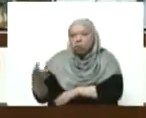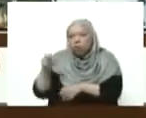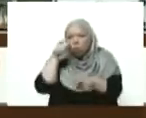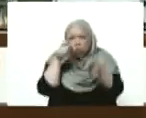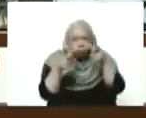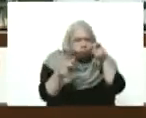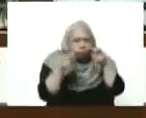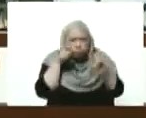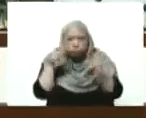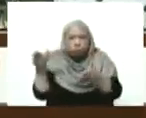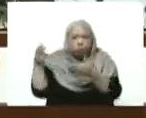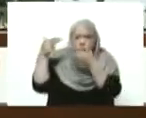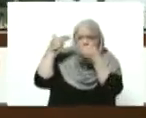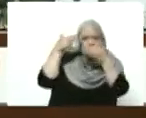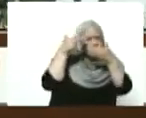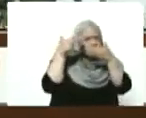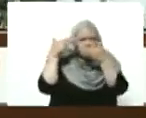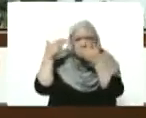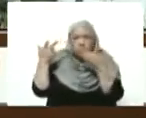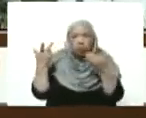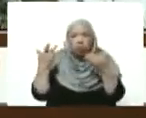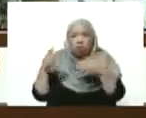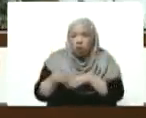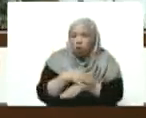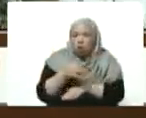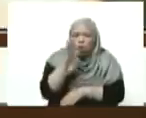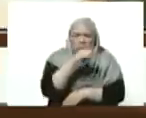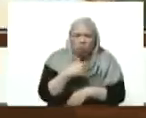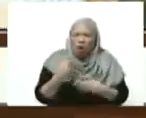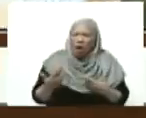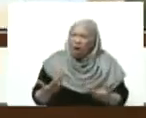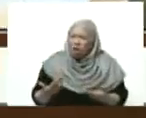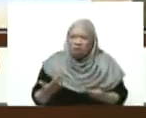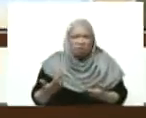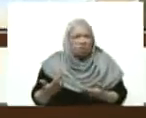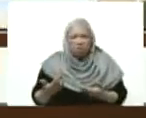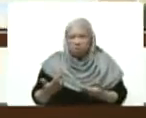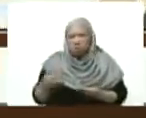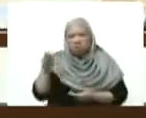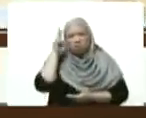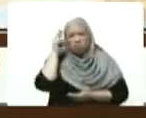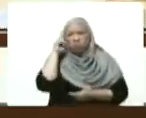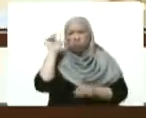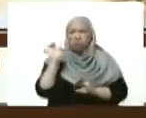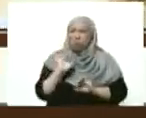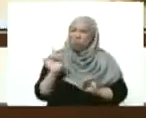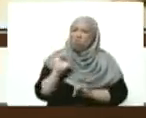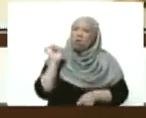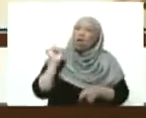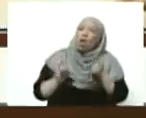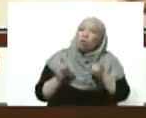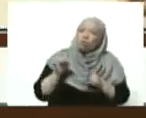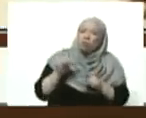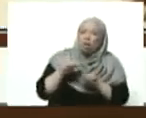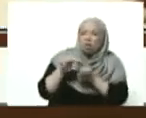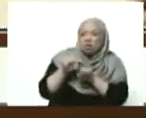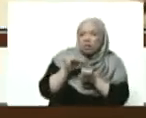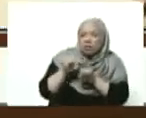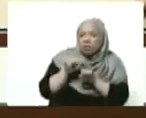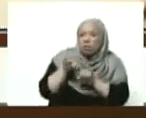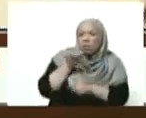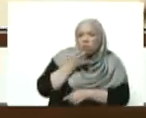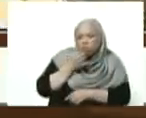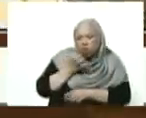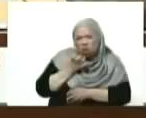espionaje y terrorismo. Y en ese sentido, nosotros hemos tenido alguna circunstancia. Por dar un